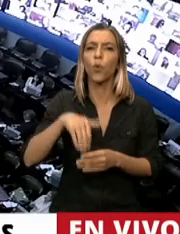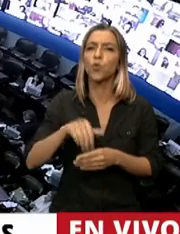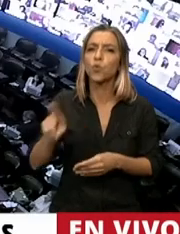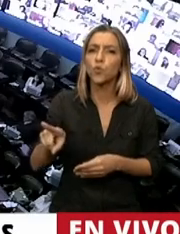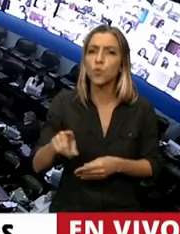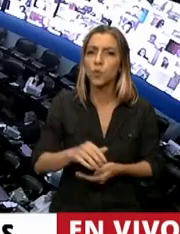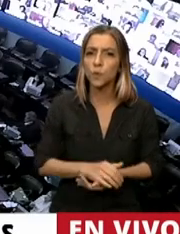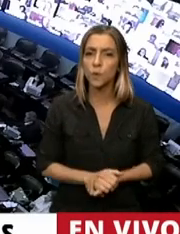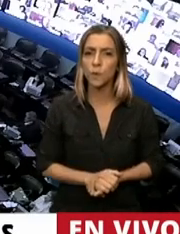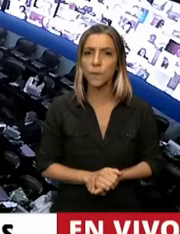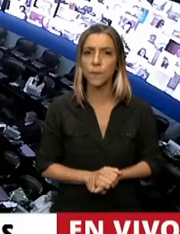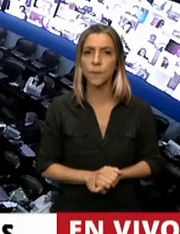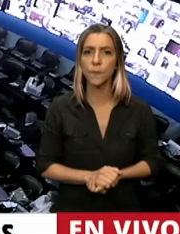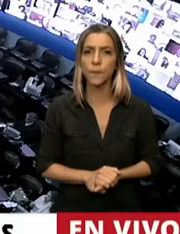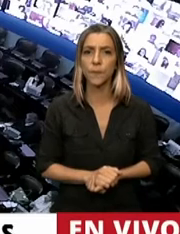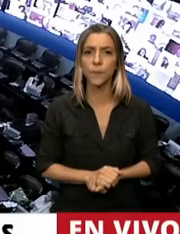voto